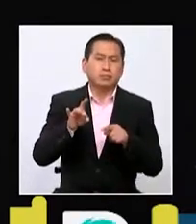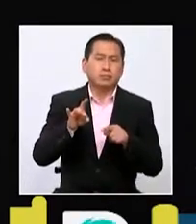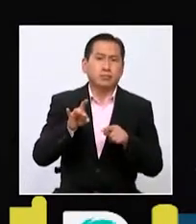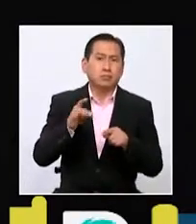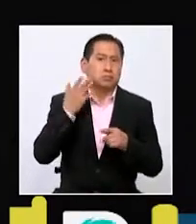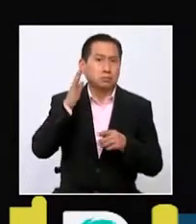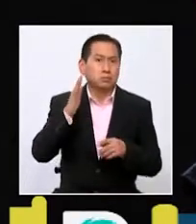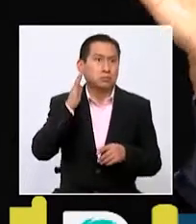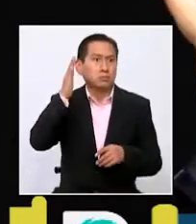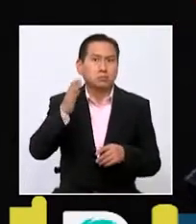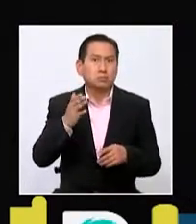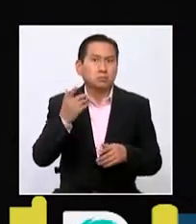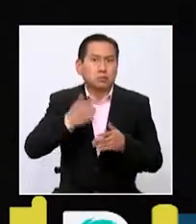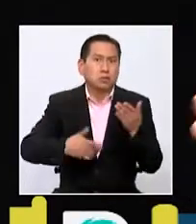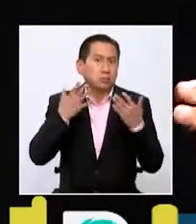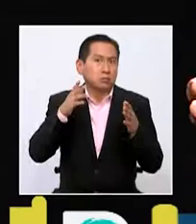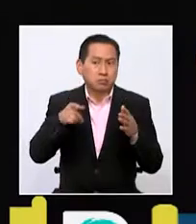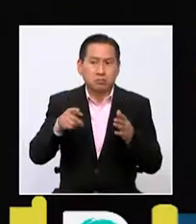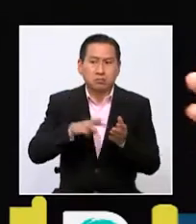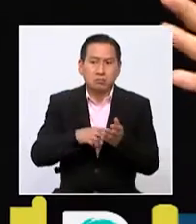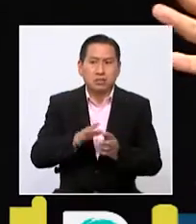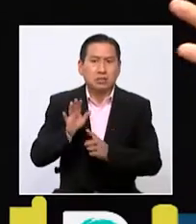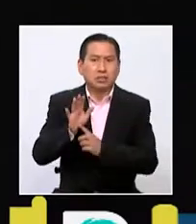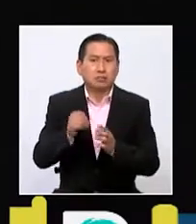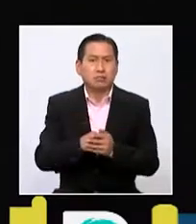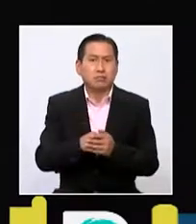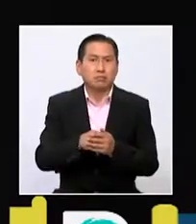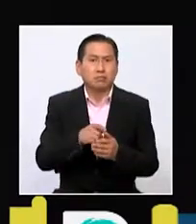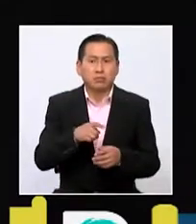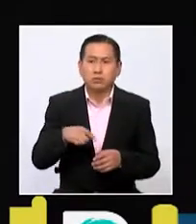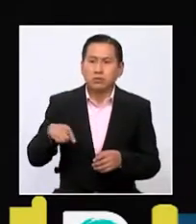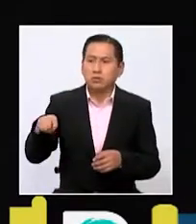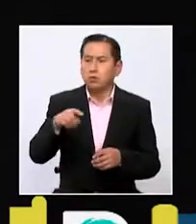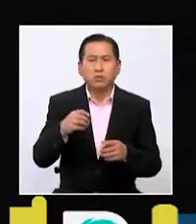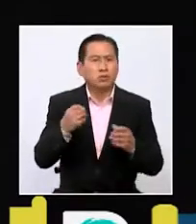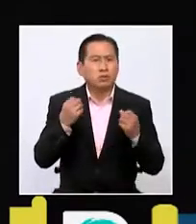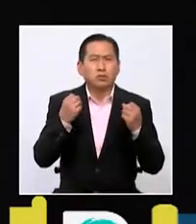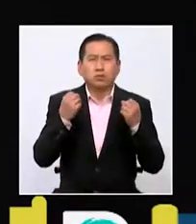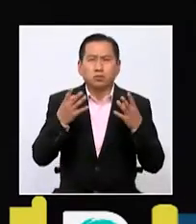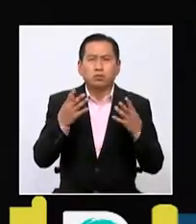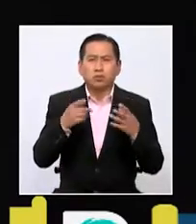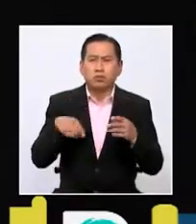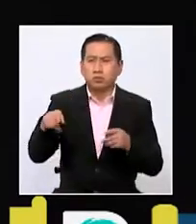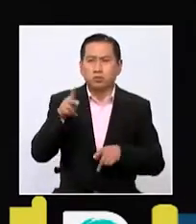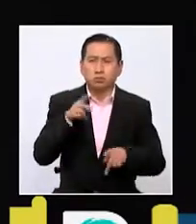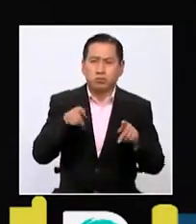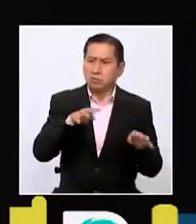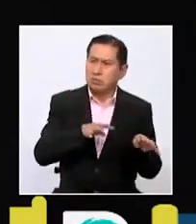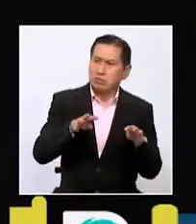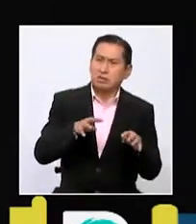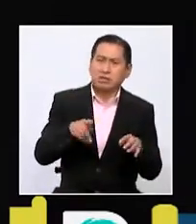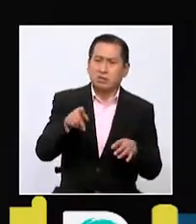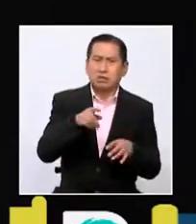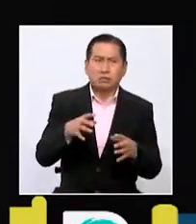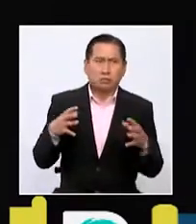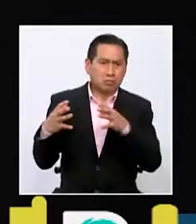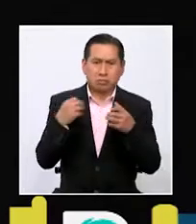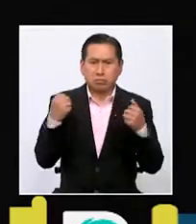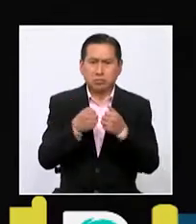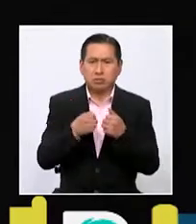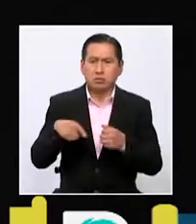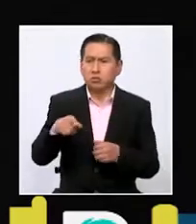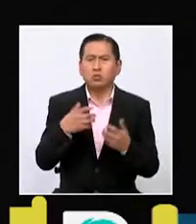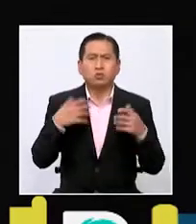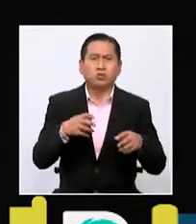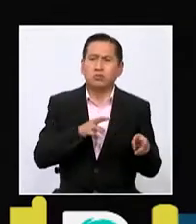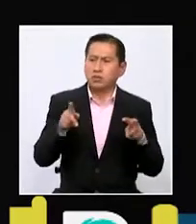qué va a pasar con eso hasta que termine. Tú mencionabas, sí, hay un gran porcentaje que rechaza en estos momentos la violencia o ver que